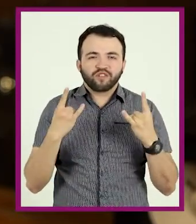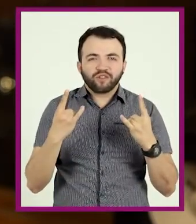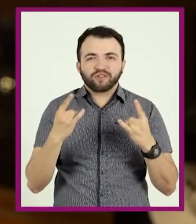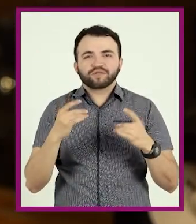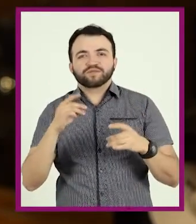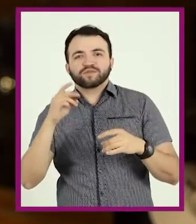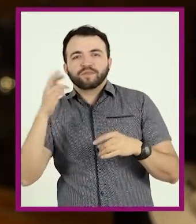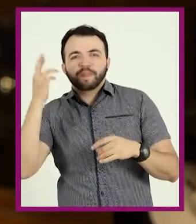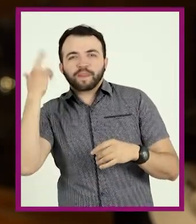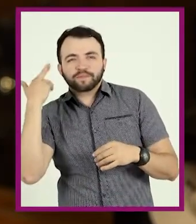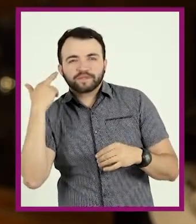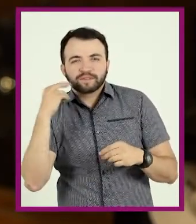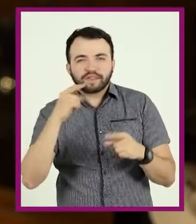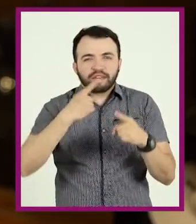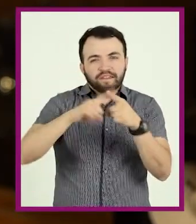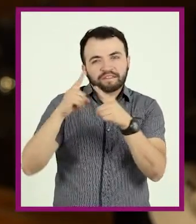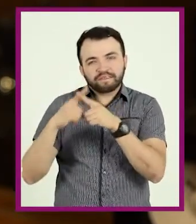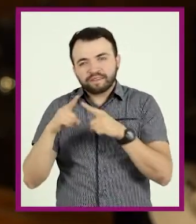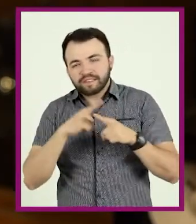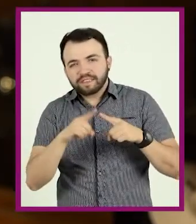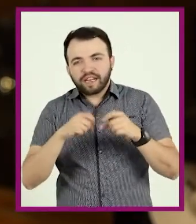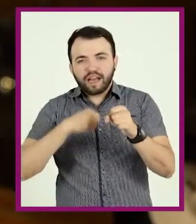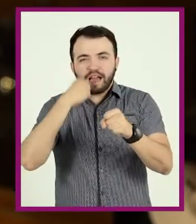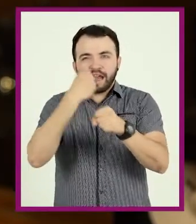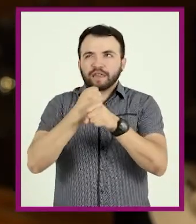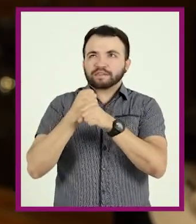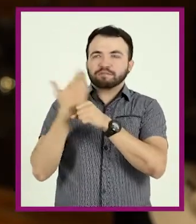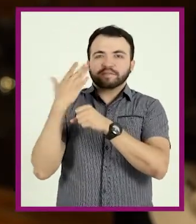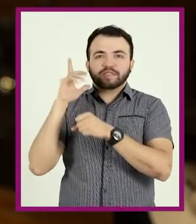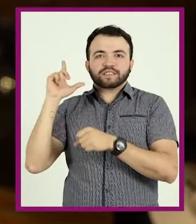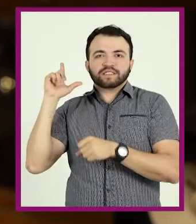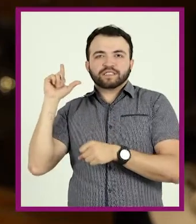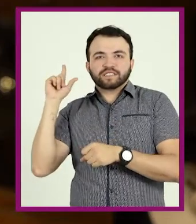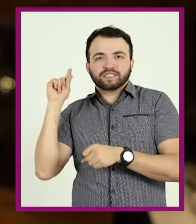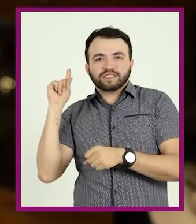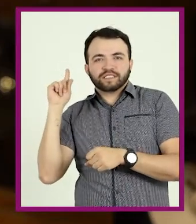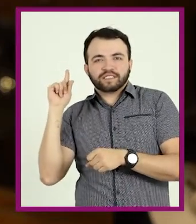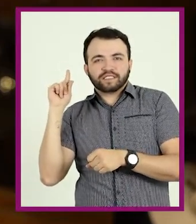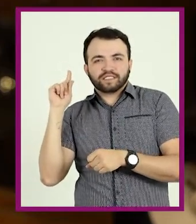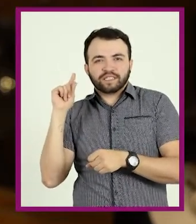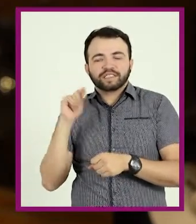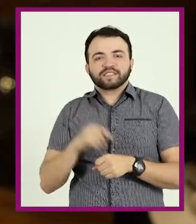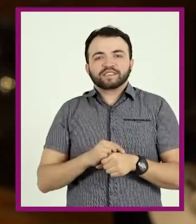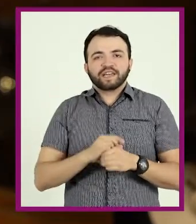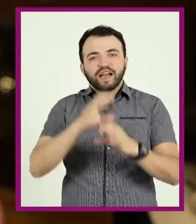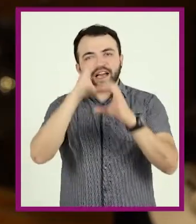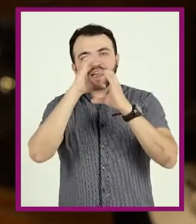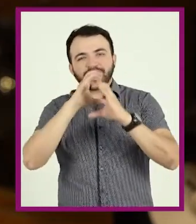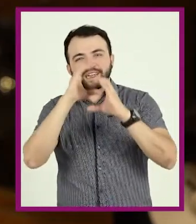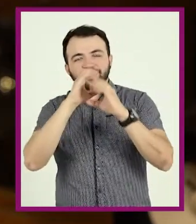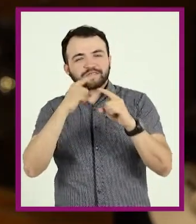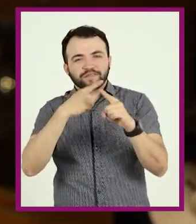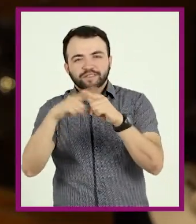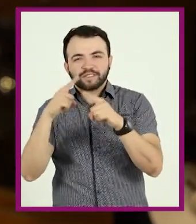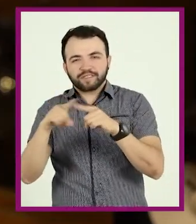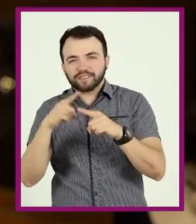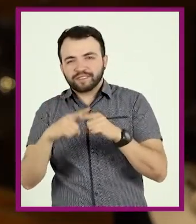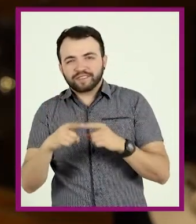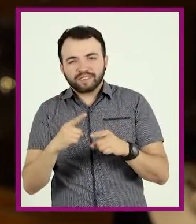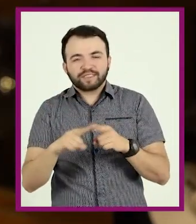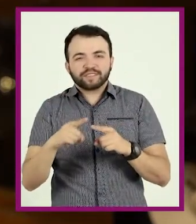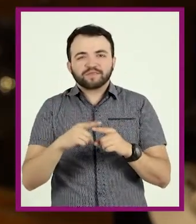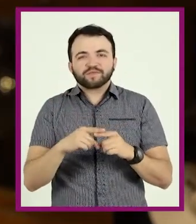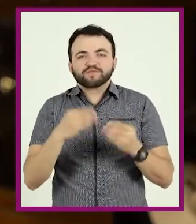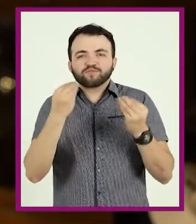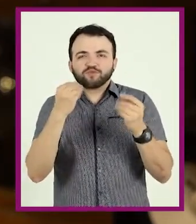música alternativa en la ex Yugoslavia desde los años 70, entre ellos Yellow Dugme, que era el Botón Blanco, una de las bandas